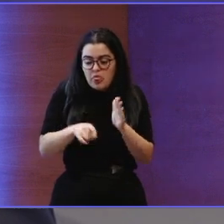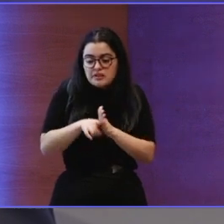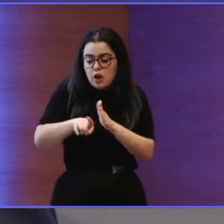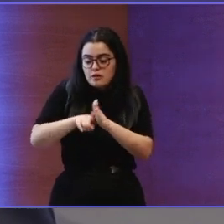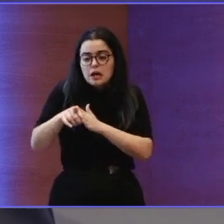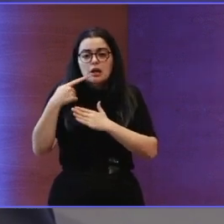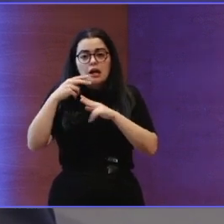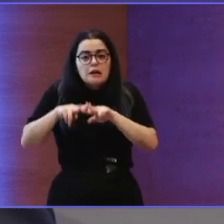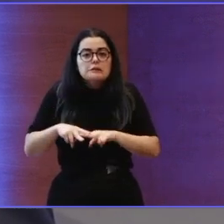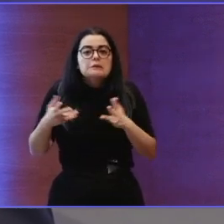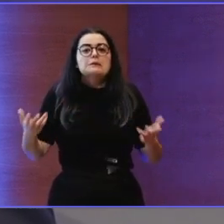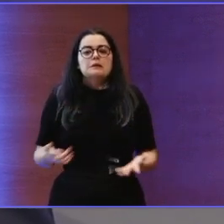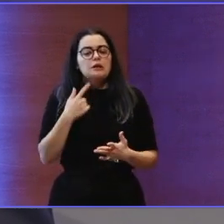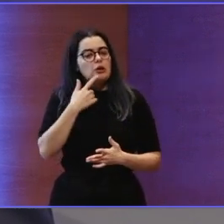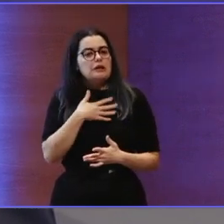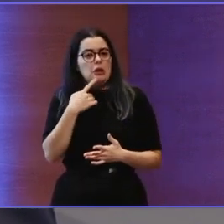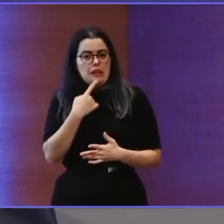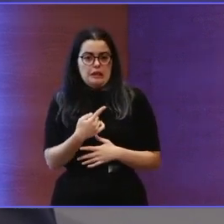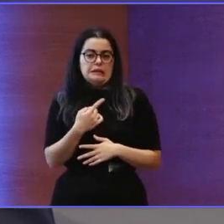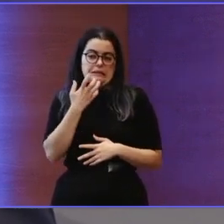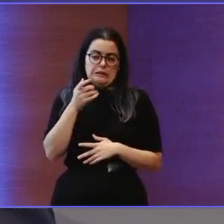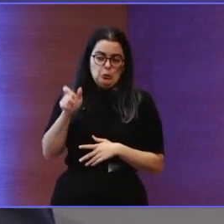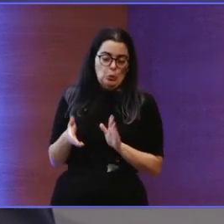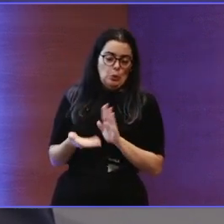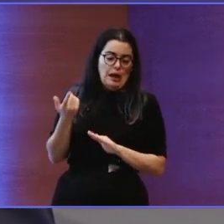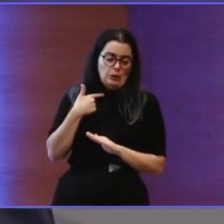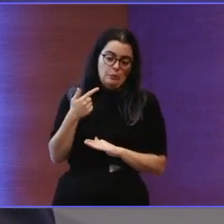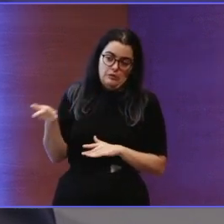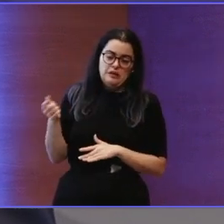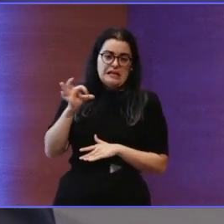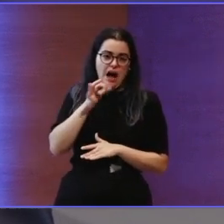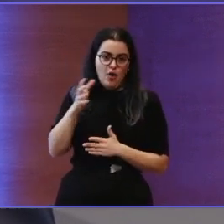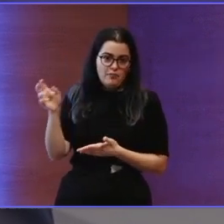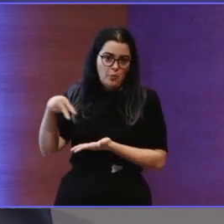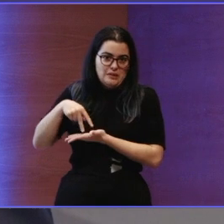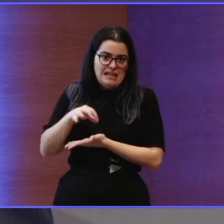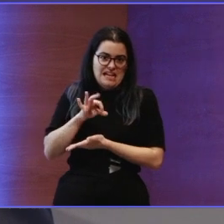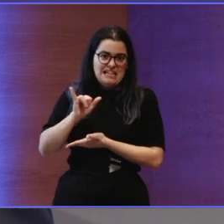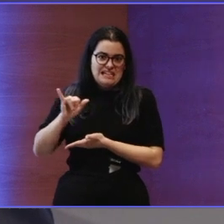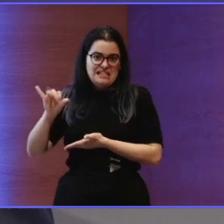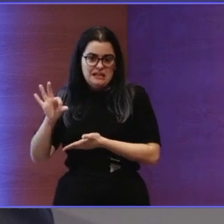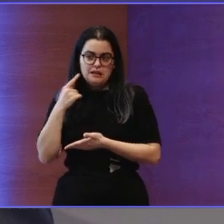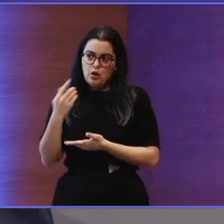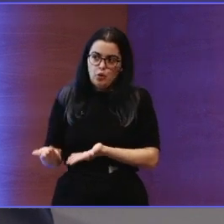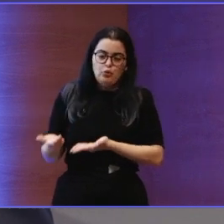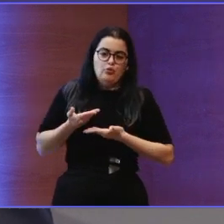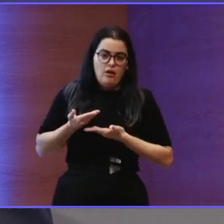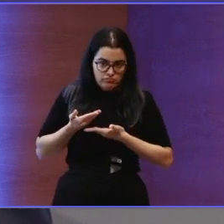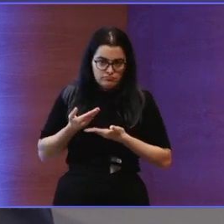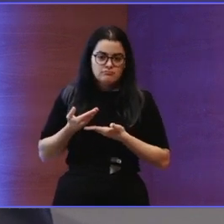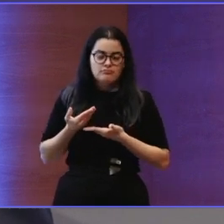diría con mayor énfasis si no estuvieras aquí porque está el sis no es decir que ese es uno de los grandes proveedores